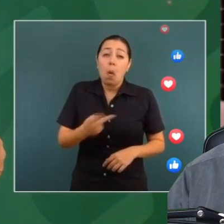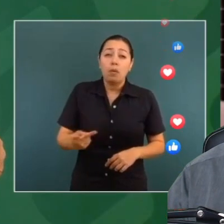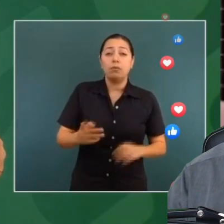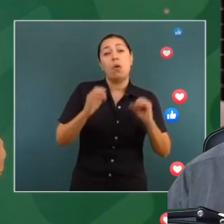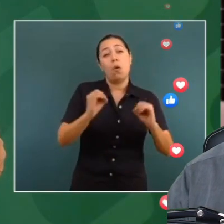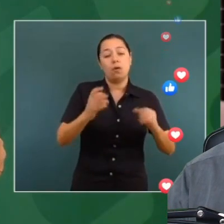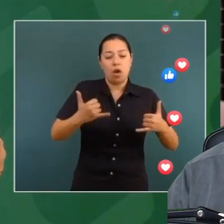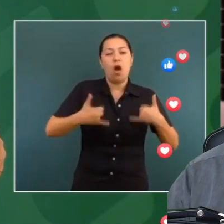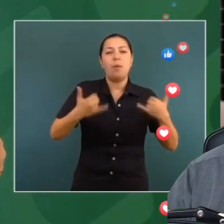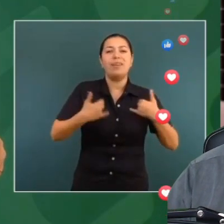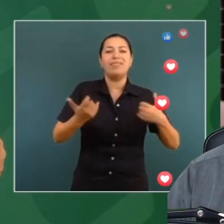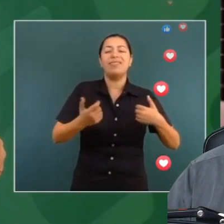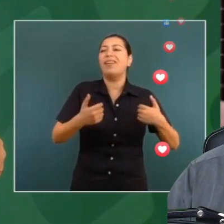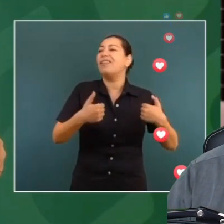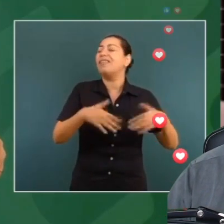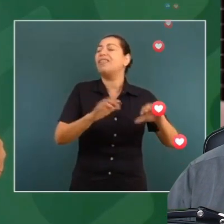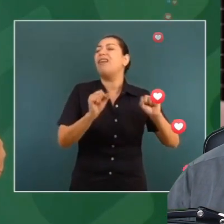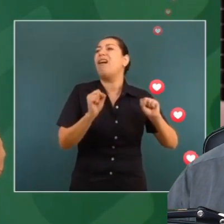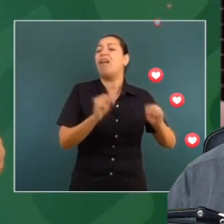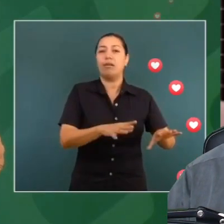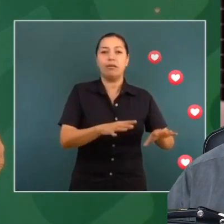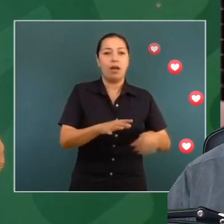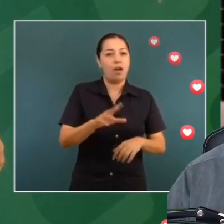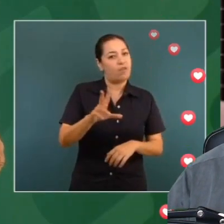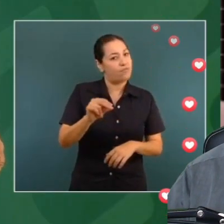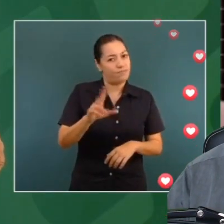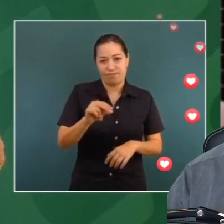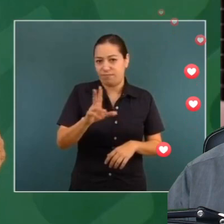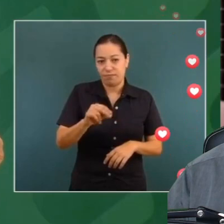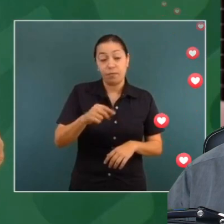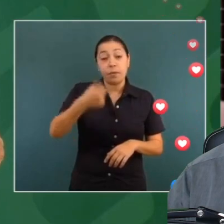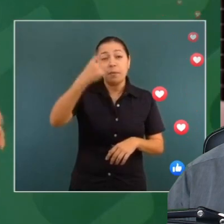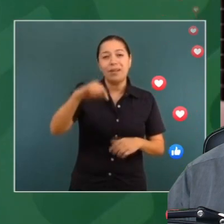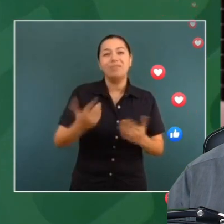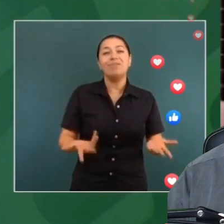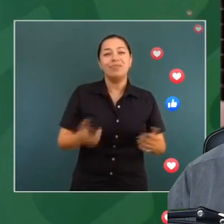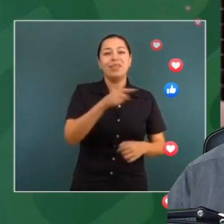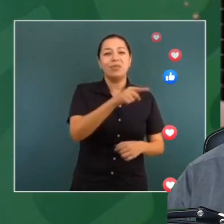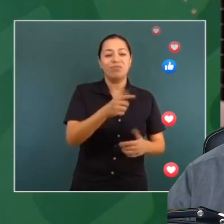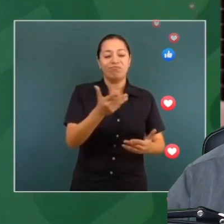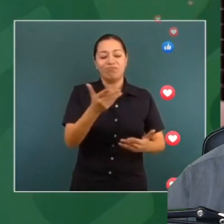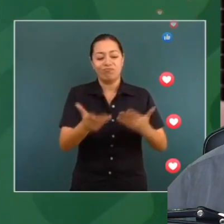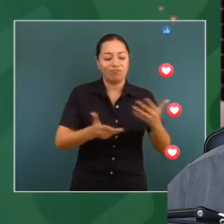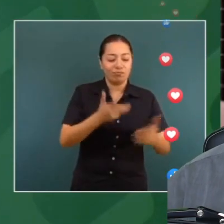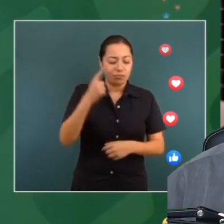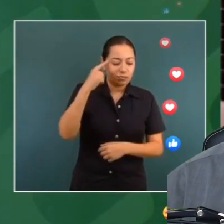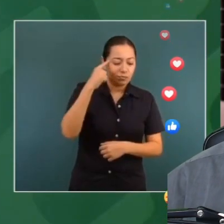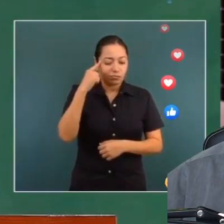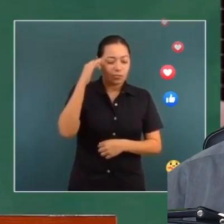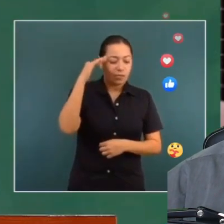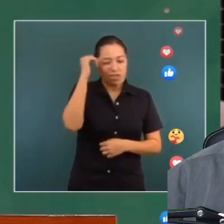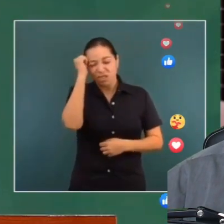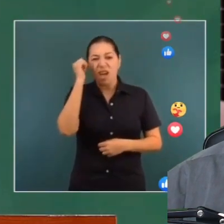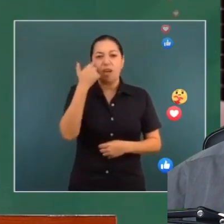sean abandonados, para que no se vean obligados a tomar el camino de las